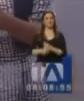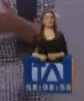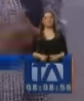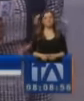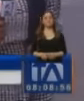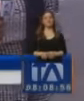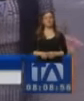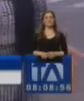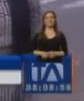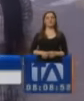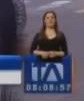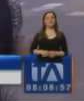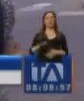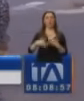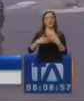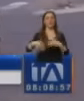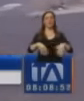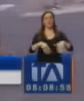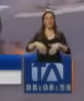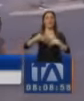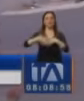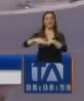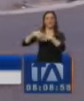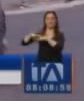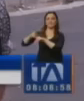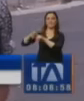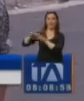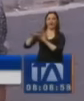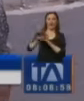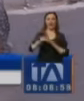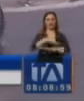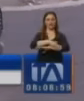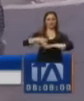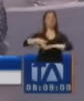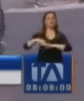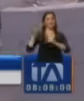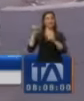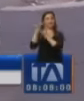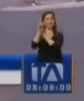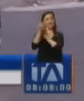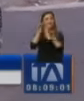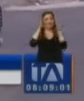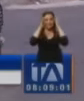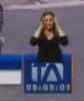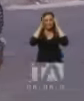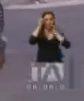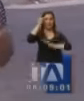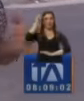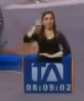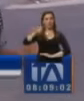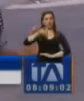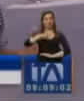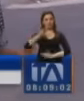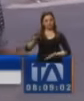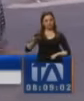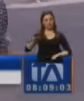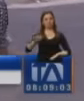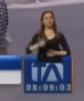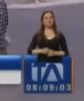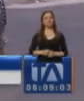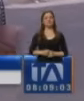las actividades integrales que se realizarán en este sector del proyecto Quito Cables. Y ustedes ya han escuchado cuál es la posición de ellos,